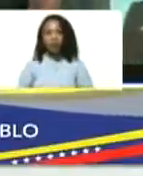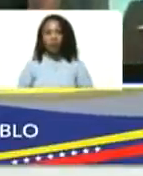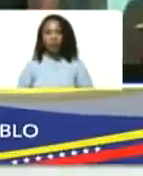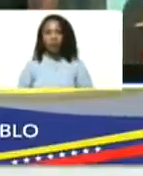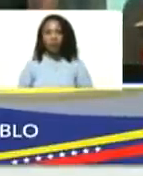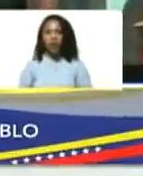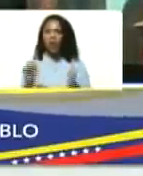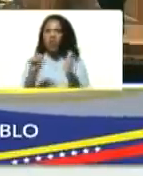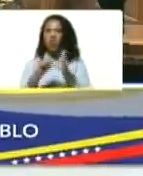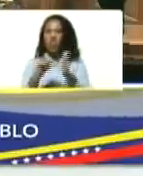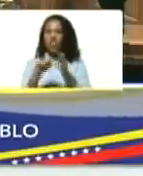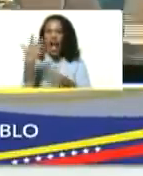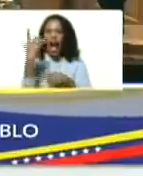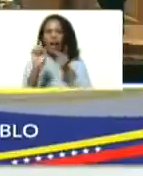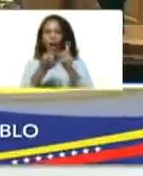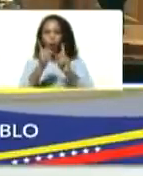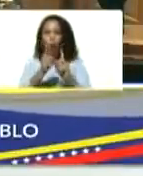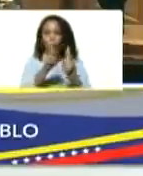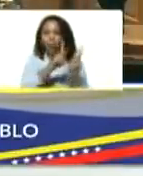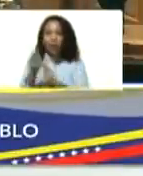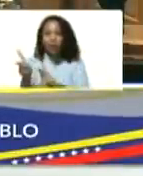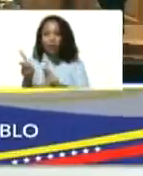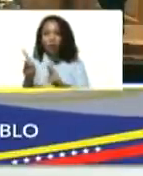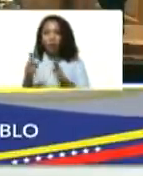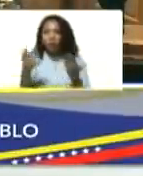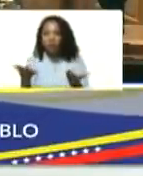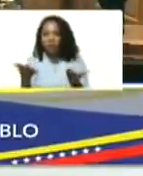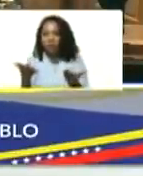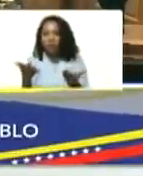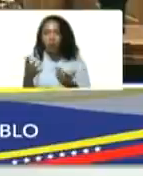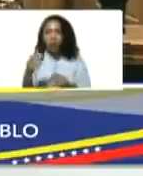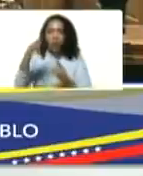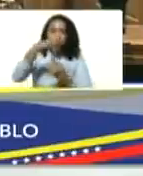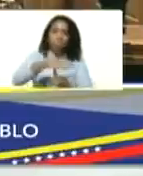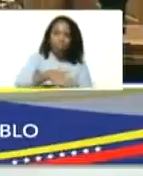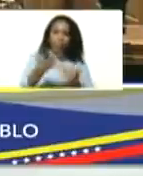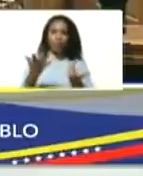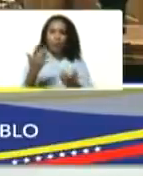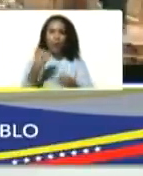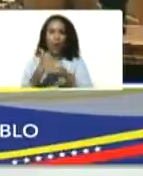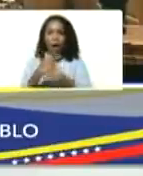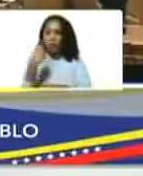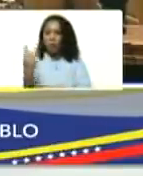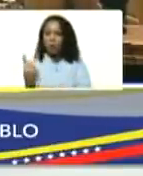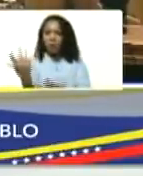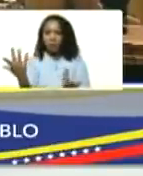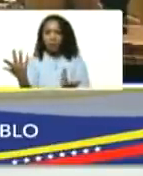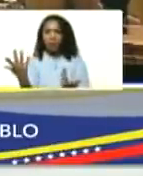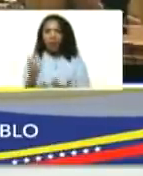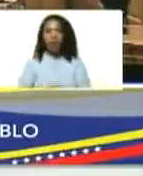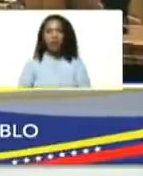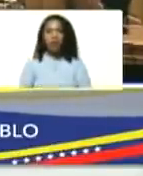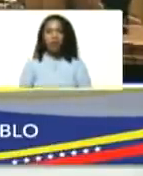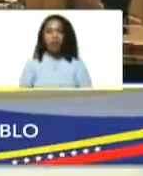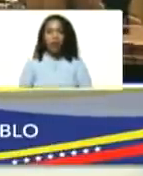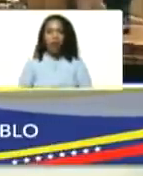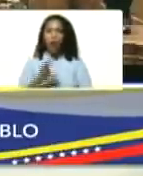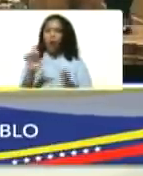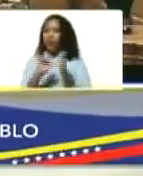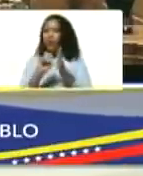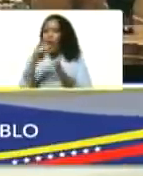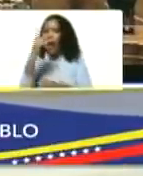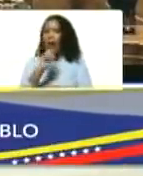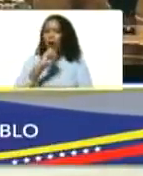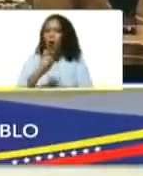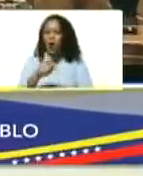dónde están los conspiradores hundidos solos derrotados dónde está el odio de los que